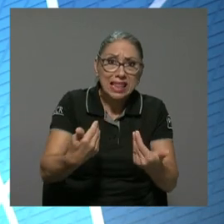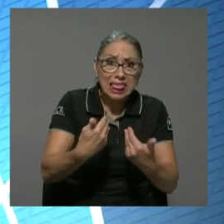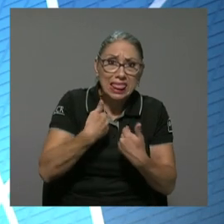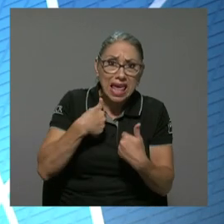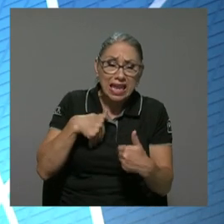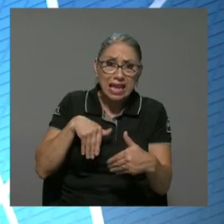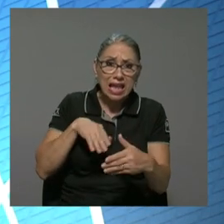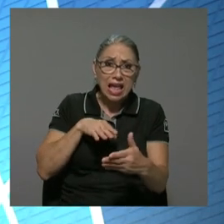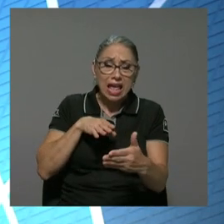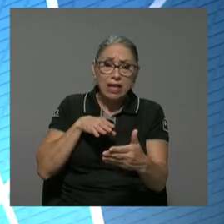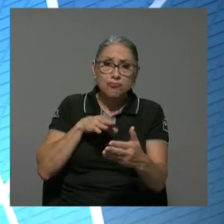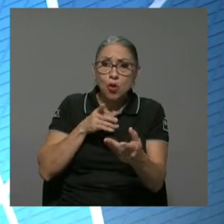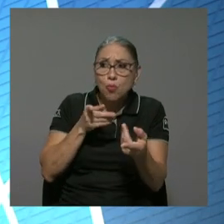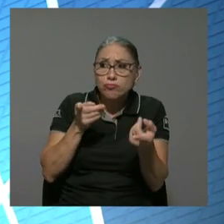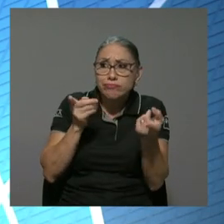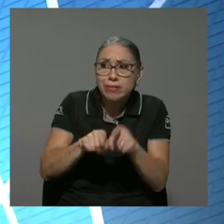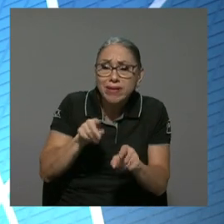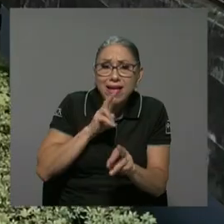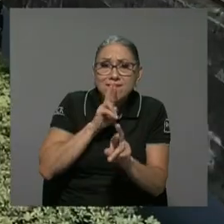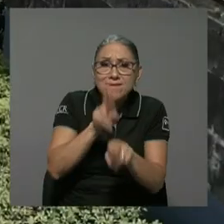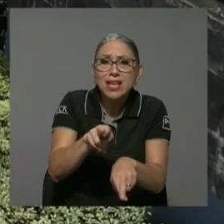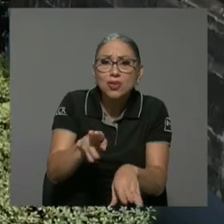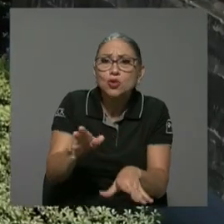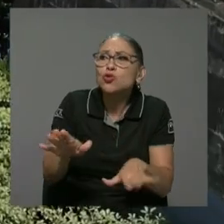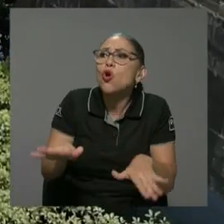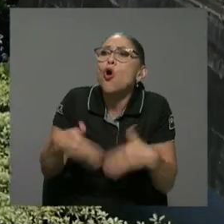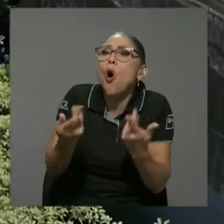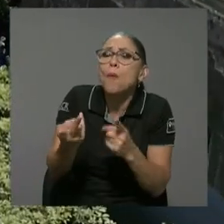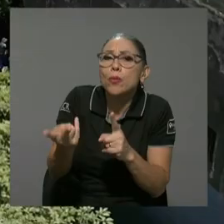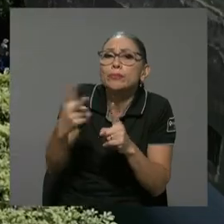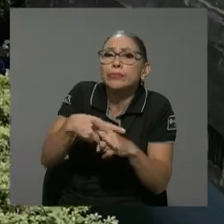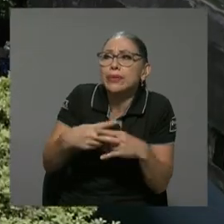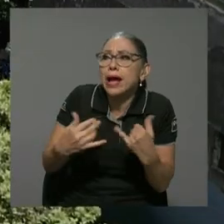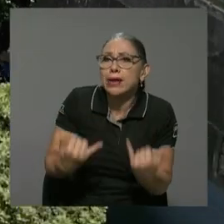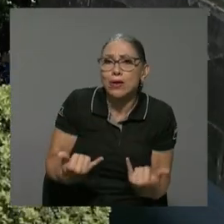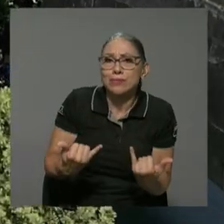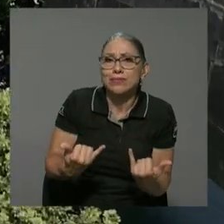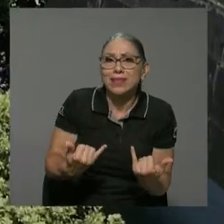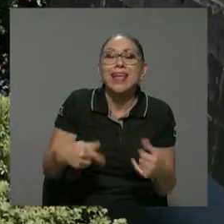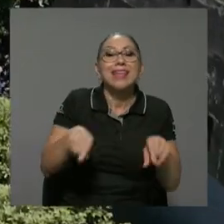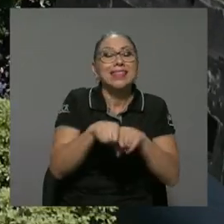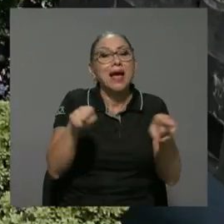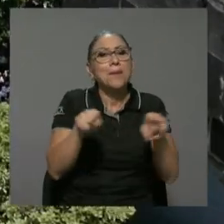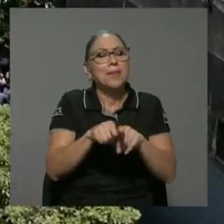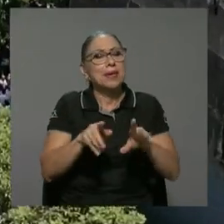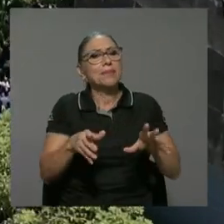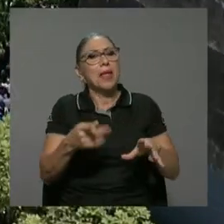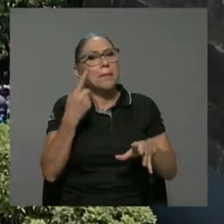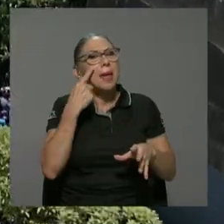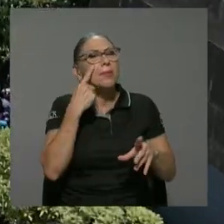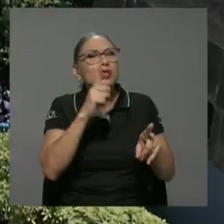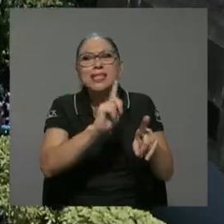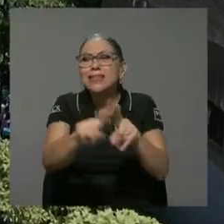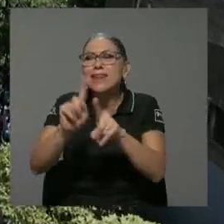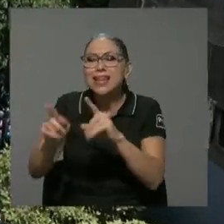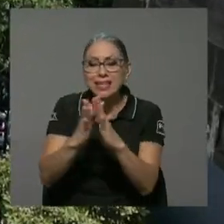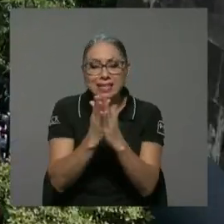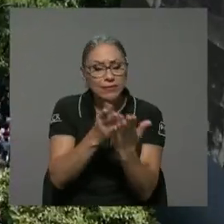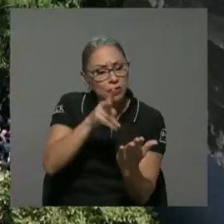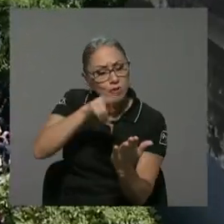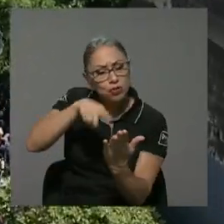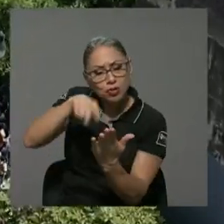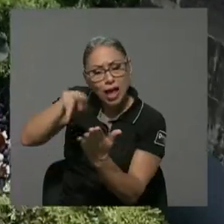y cómo se materializan en la realidad. Y parte de lo que apunta el autor es cómo en esta historia colectiva, que de, digamos, de la memoria y